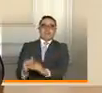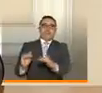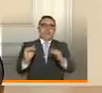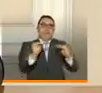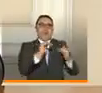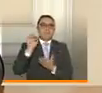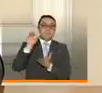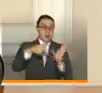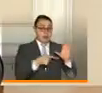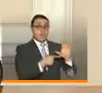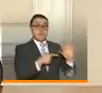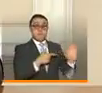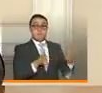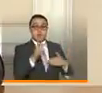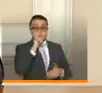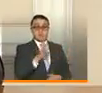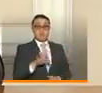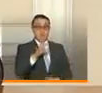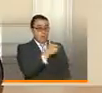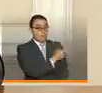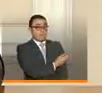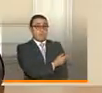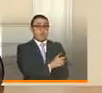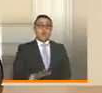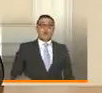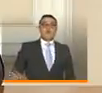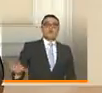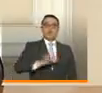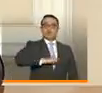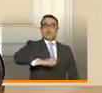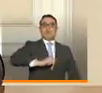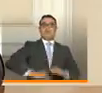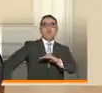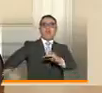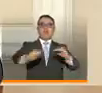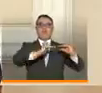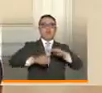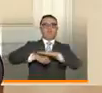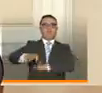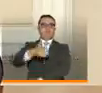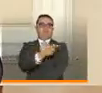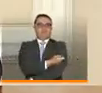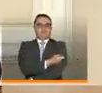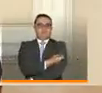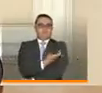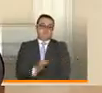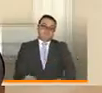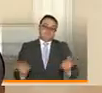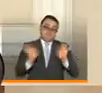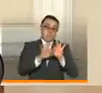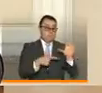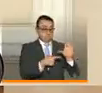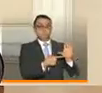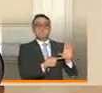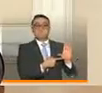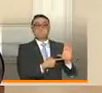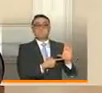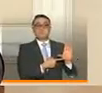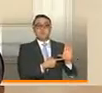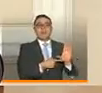Plan Nacional de Vacunación, deben tener el mismo derecho y la misma probabilidad de acceso a las vacunas. Claramente hay